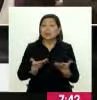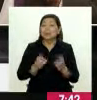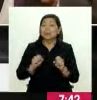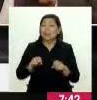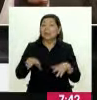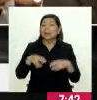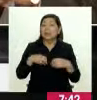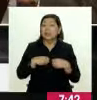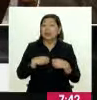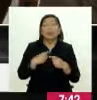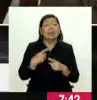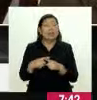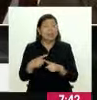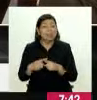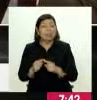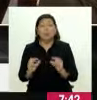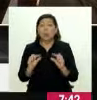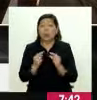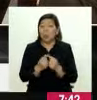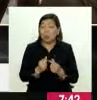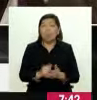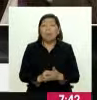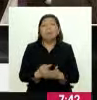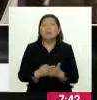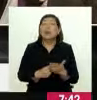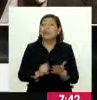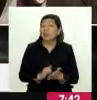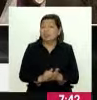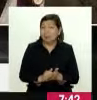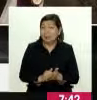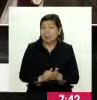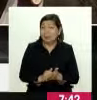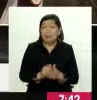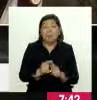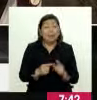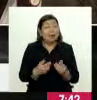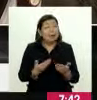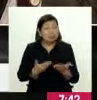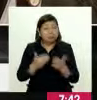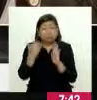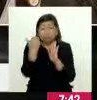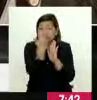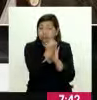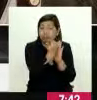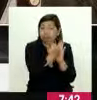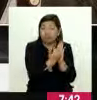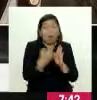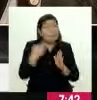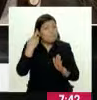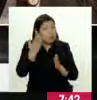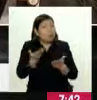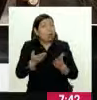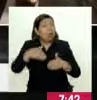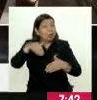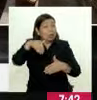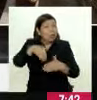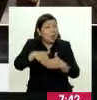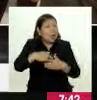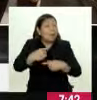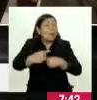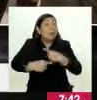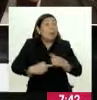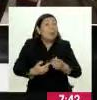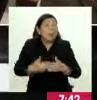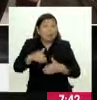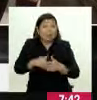aceptado por diferentes, uh-huh, sectores. ¿Por qué? Porque va a condicionar las reglas de juego en lo político, en lo electoral, para los siguientes